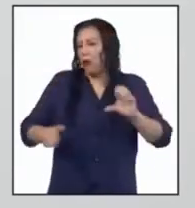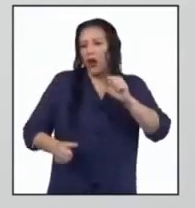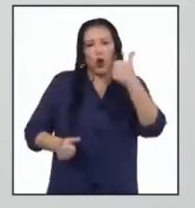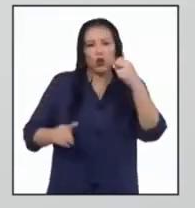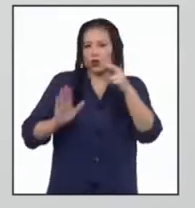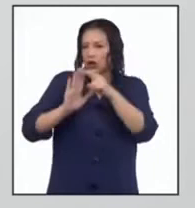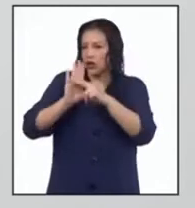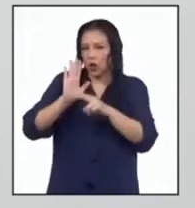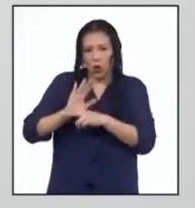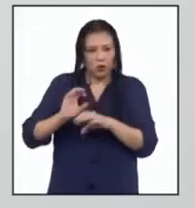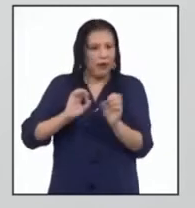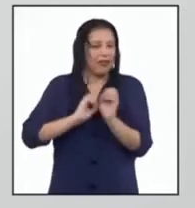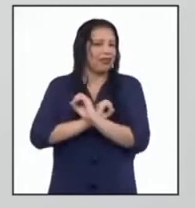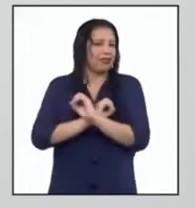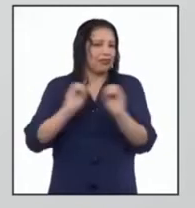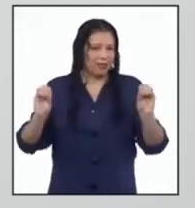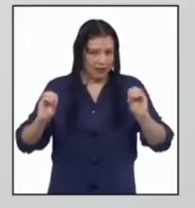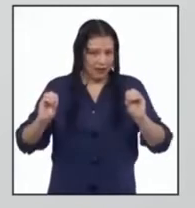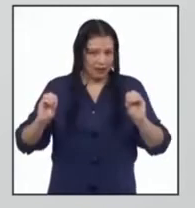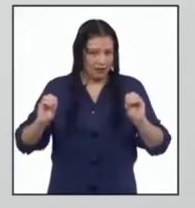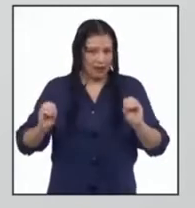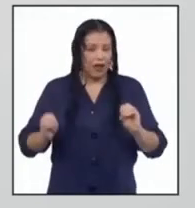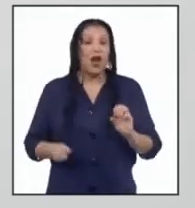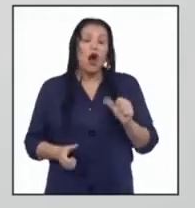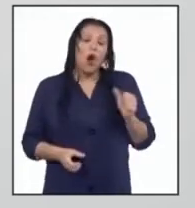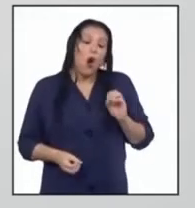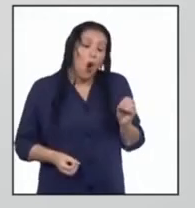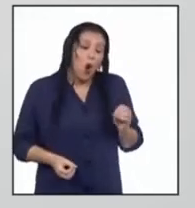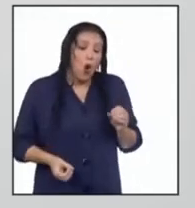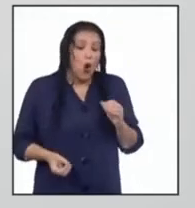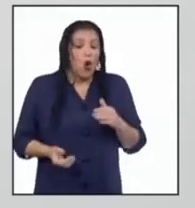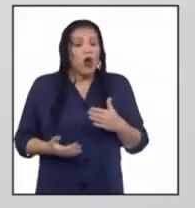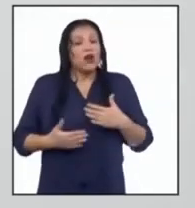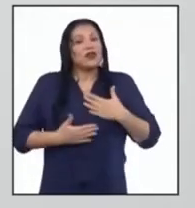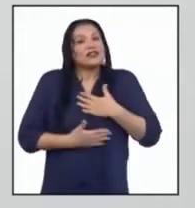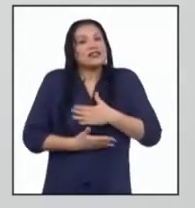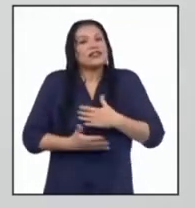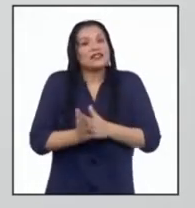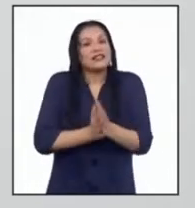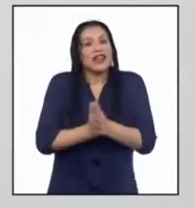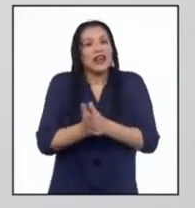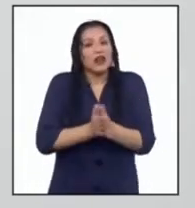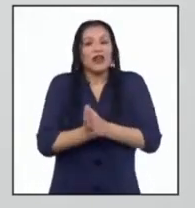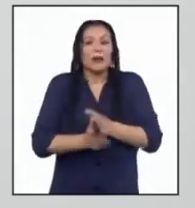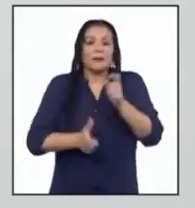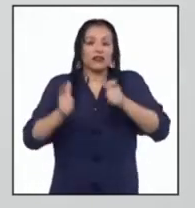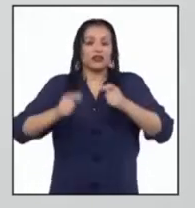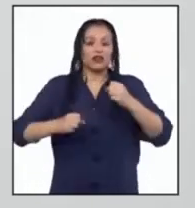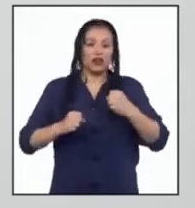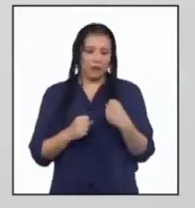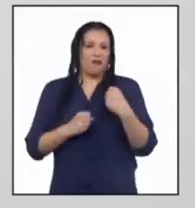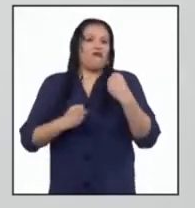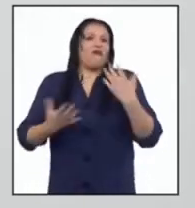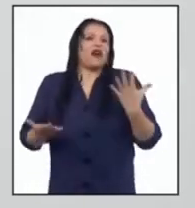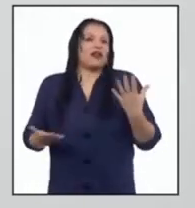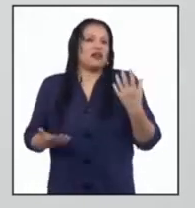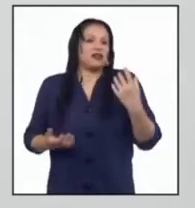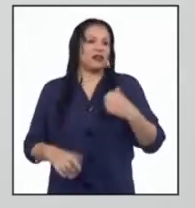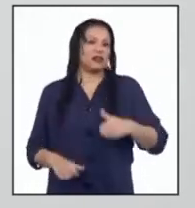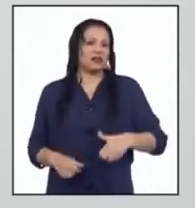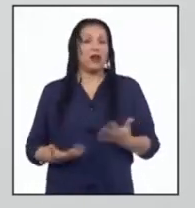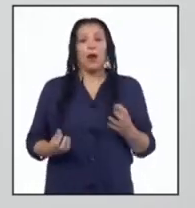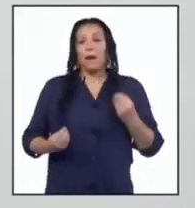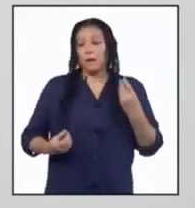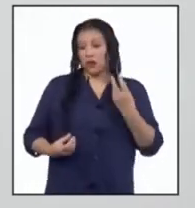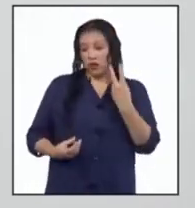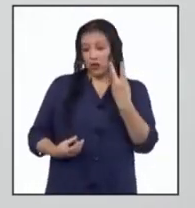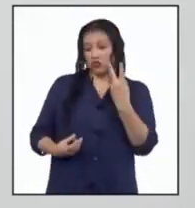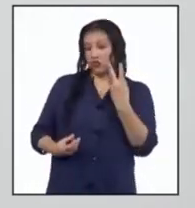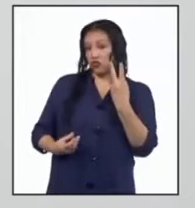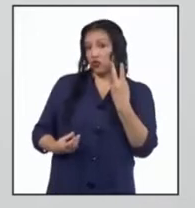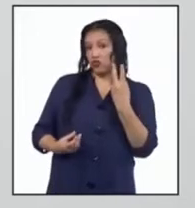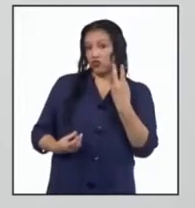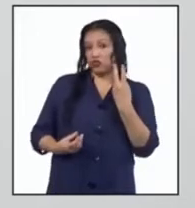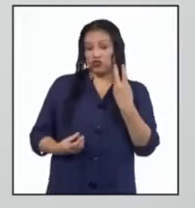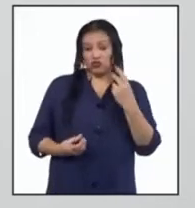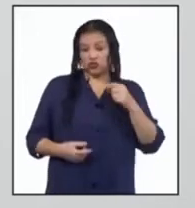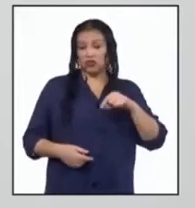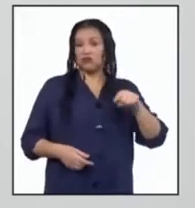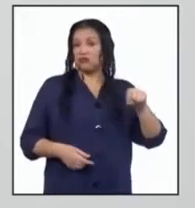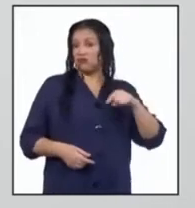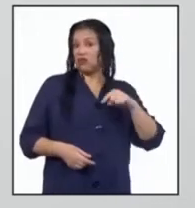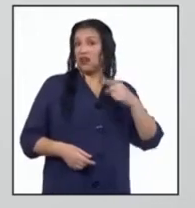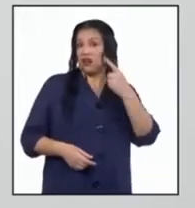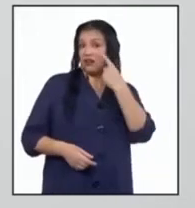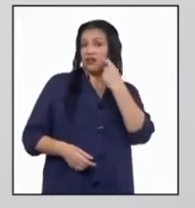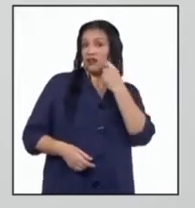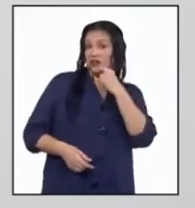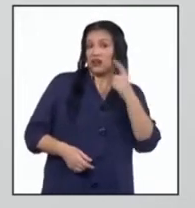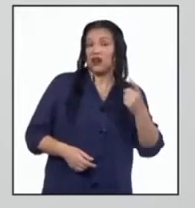o más bien los deseos del que más puede, porque los dos chicos deseaban